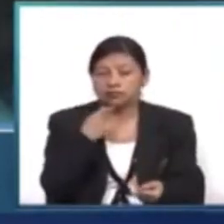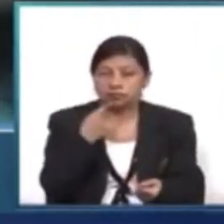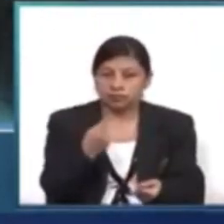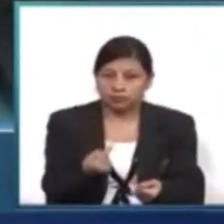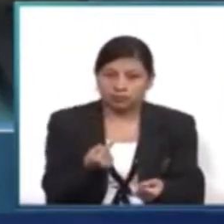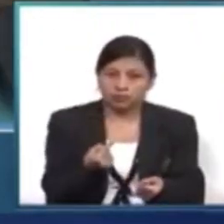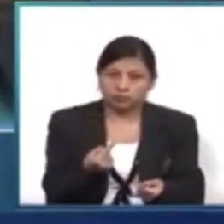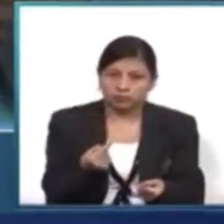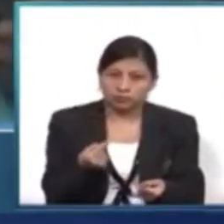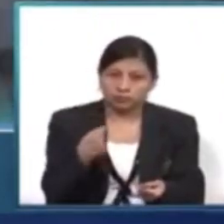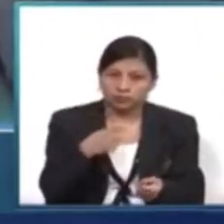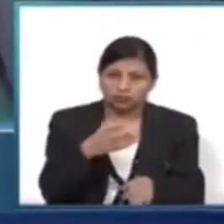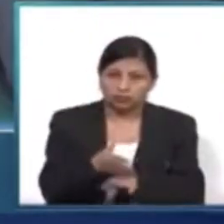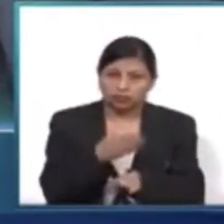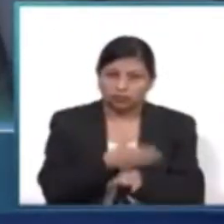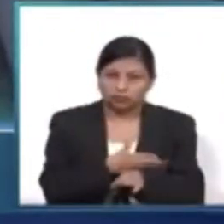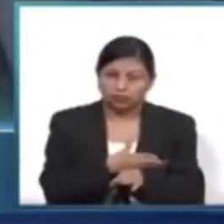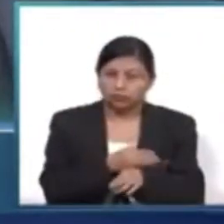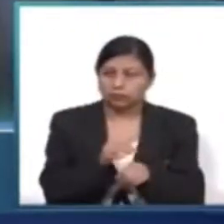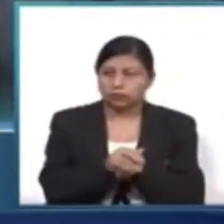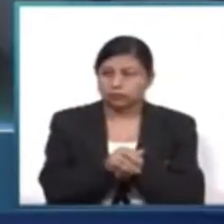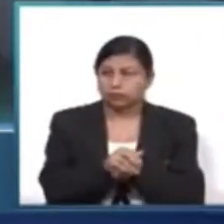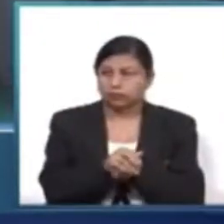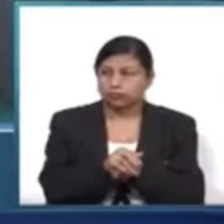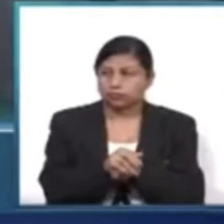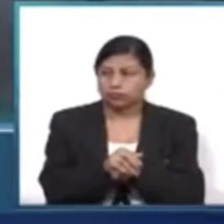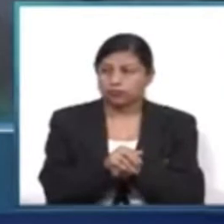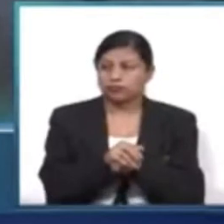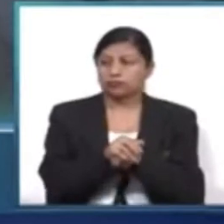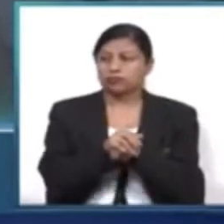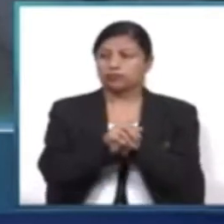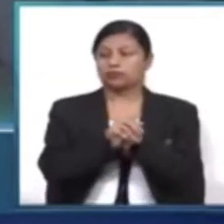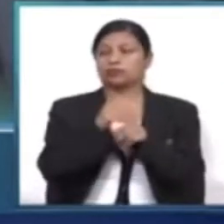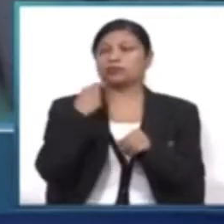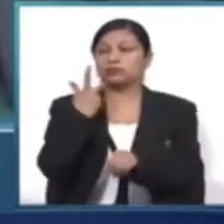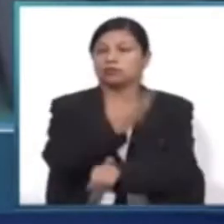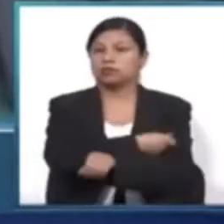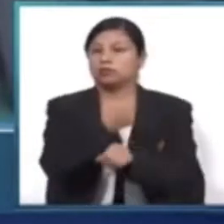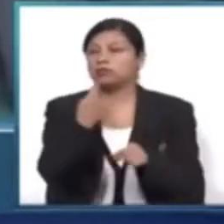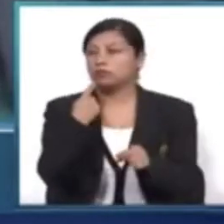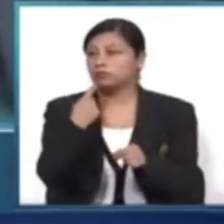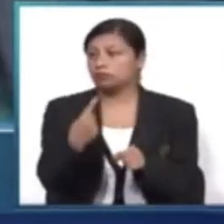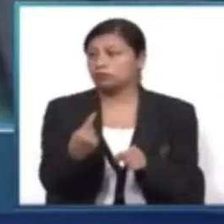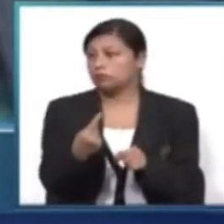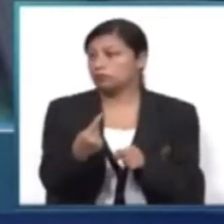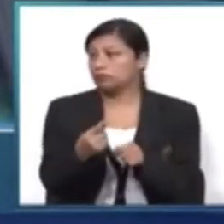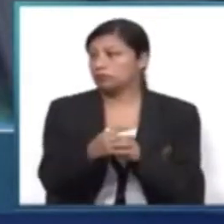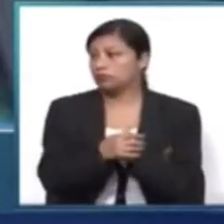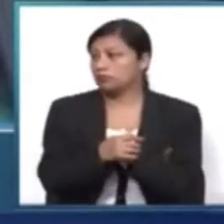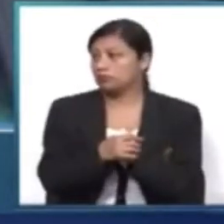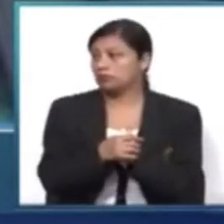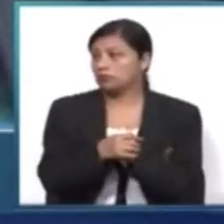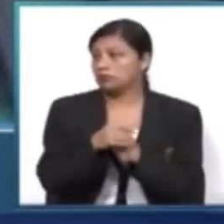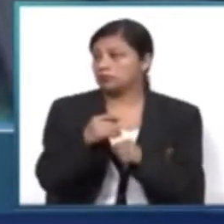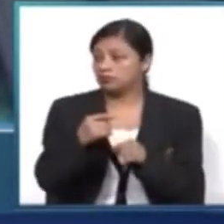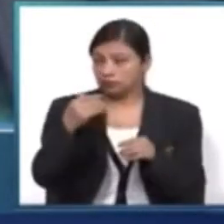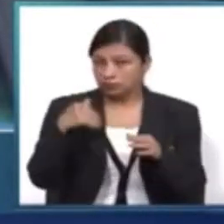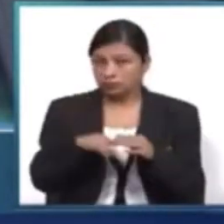AstraZeneca ataca el adenovirus, pero que la vacuna de Pfizer y Moderna ataca el